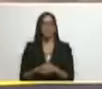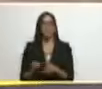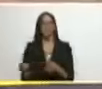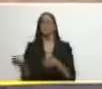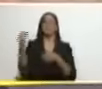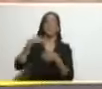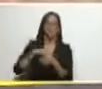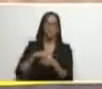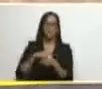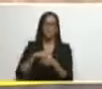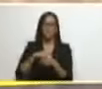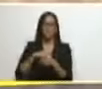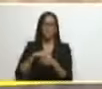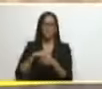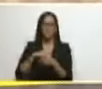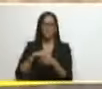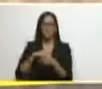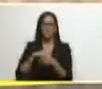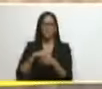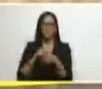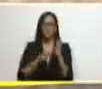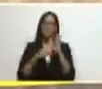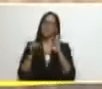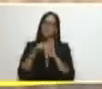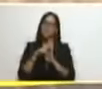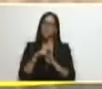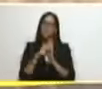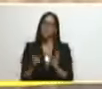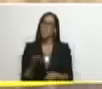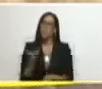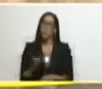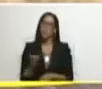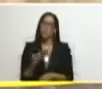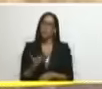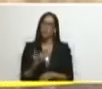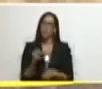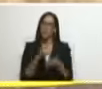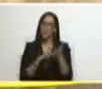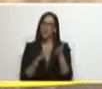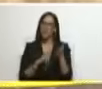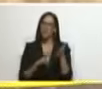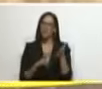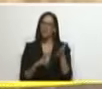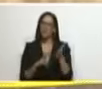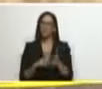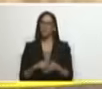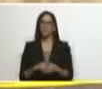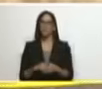Además, un artículo importante el que voy a leer,